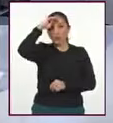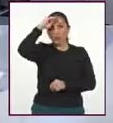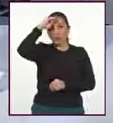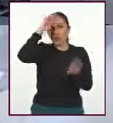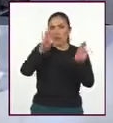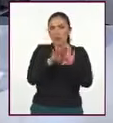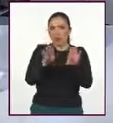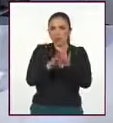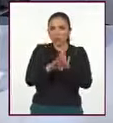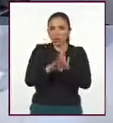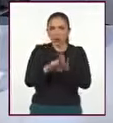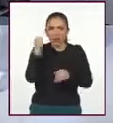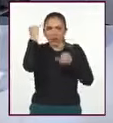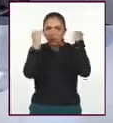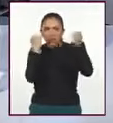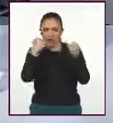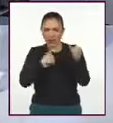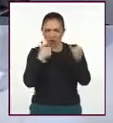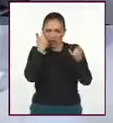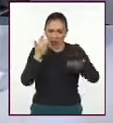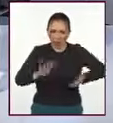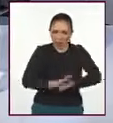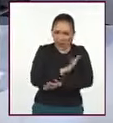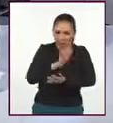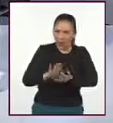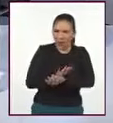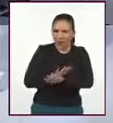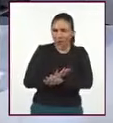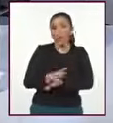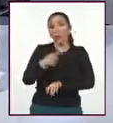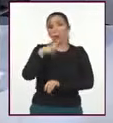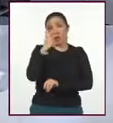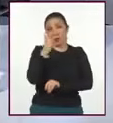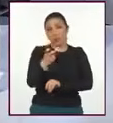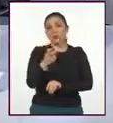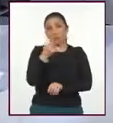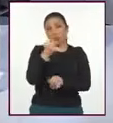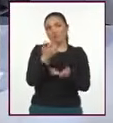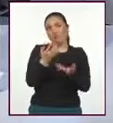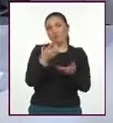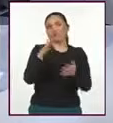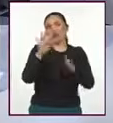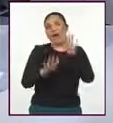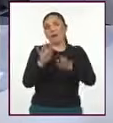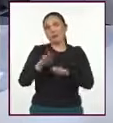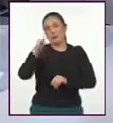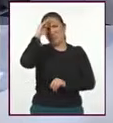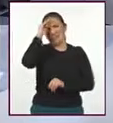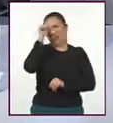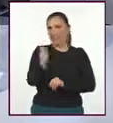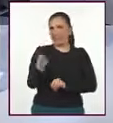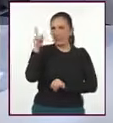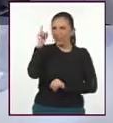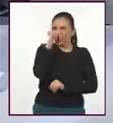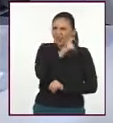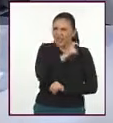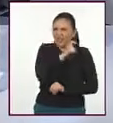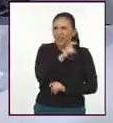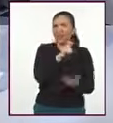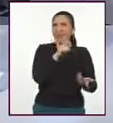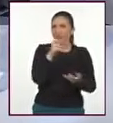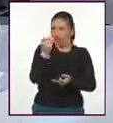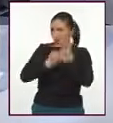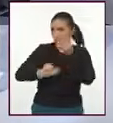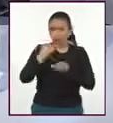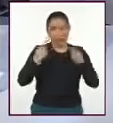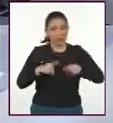de cambiar, y estos procesos, vamos, a veces puede parecer algo sumamente complejo y que uno diga, no, pues es que todos tienen que ir a terapia a